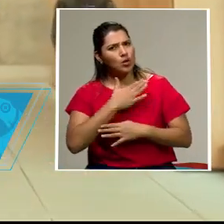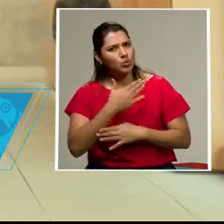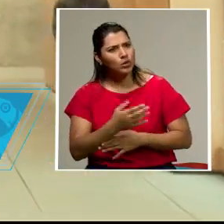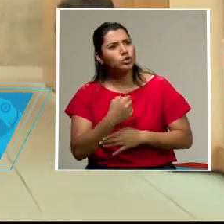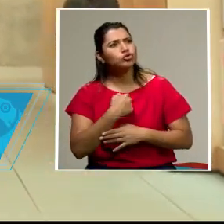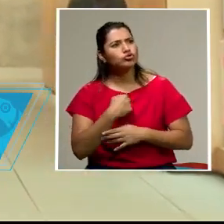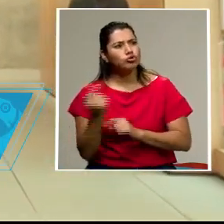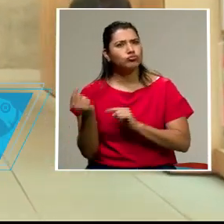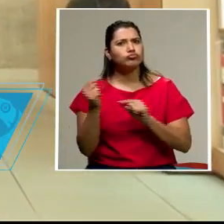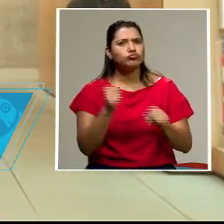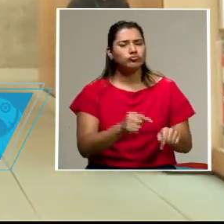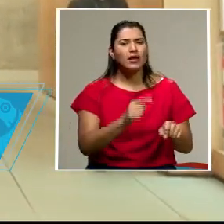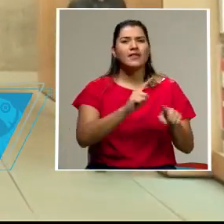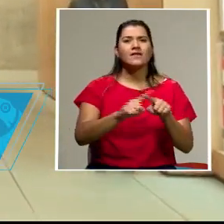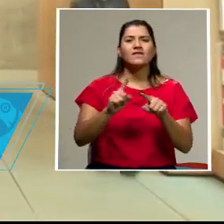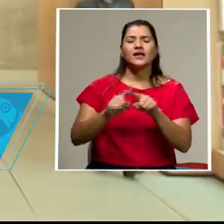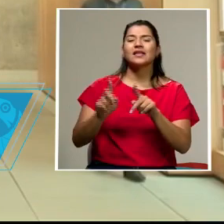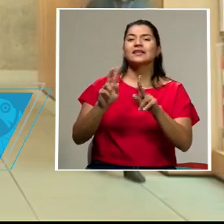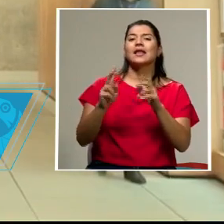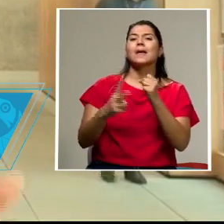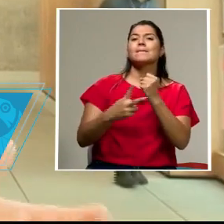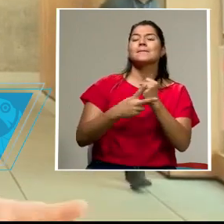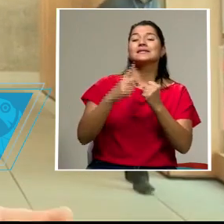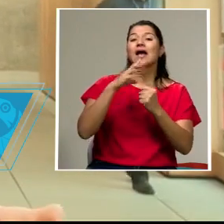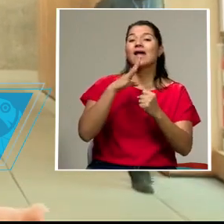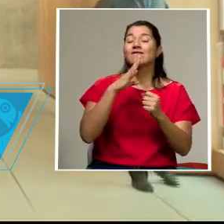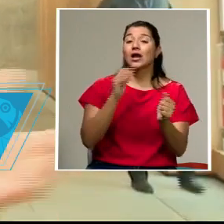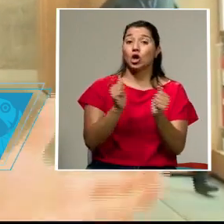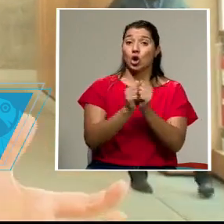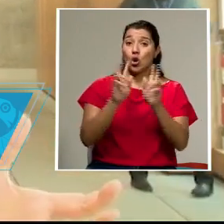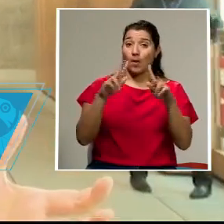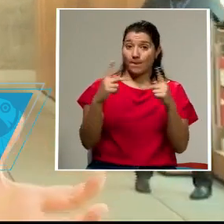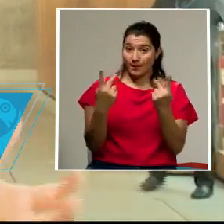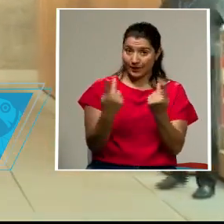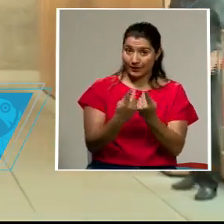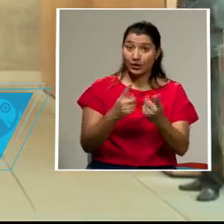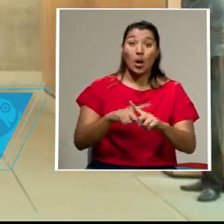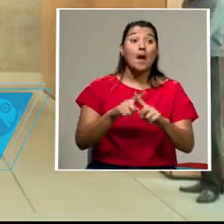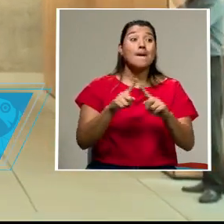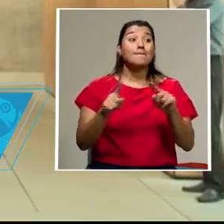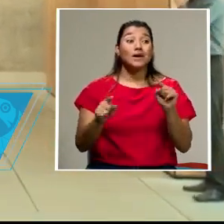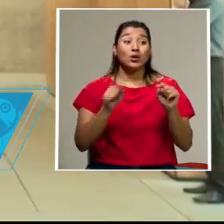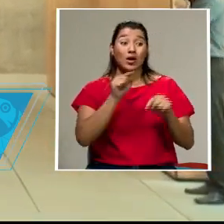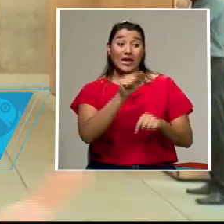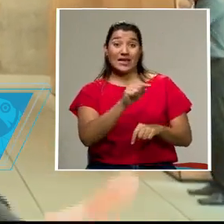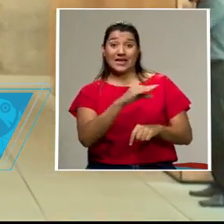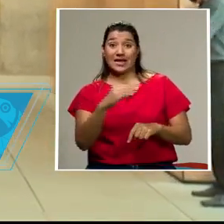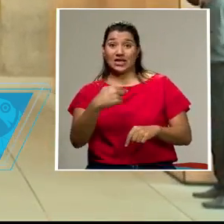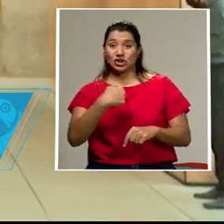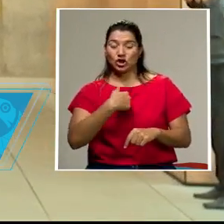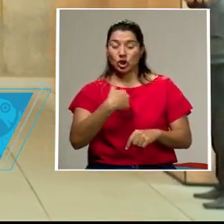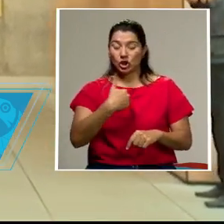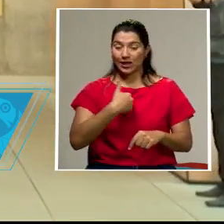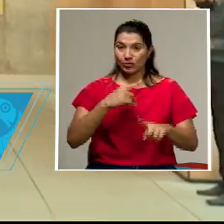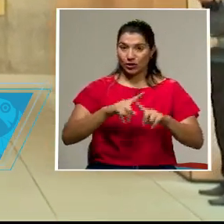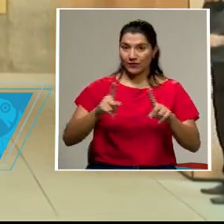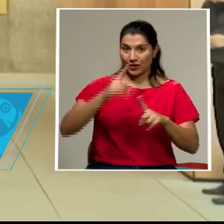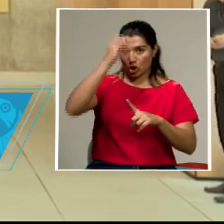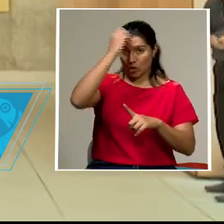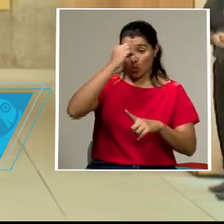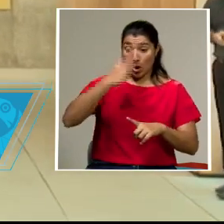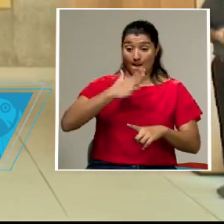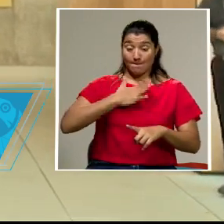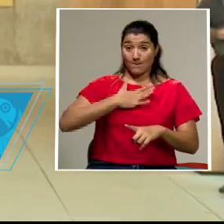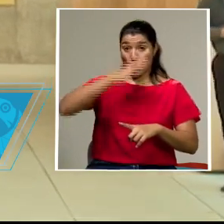ocasiones a hablar con la fracción, no obstante, sí es verdad que tenemos posturas distintas. Mi criterio es que todas las instituciones públicas tienen